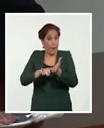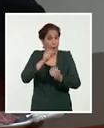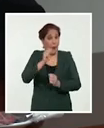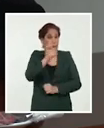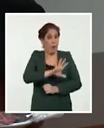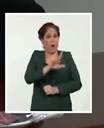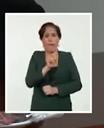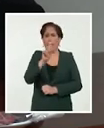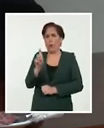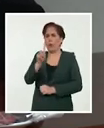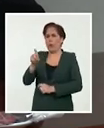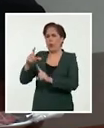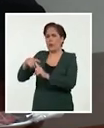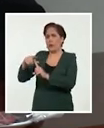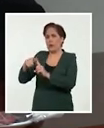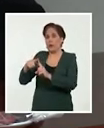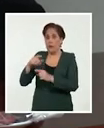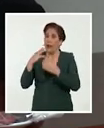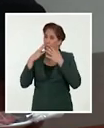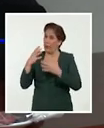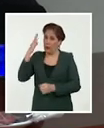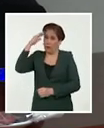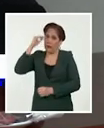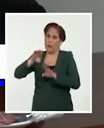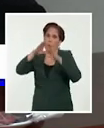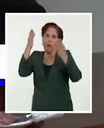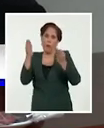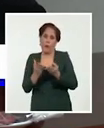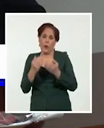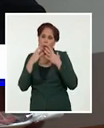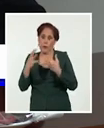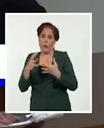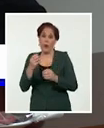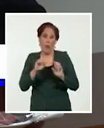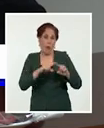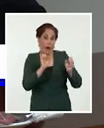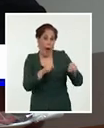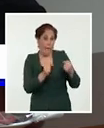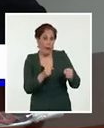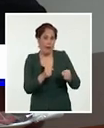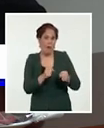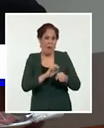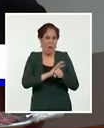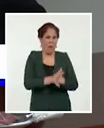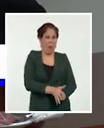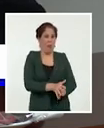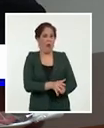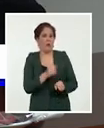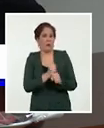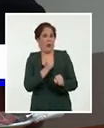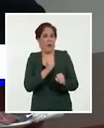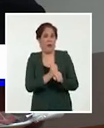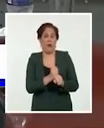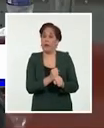muy centrados en todo lo que había sido el COVID, cómo se había hecho el tema de las vacunas, en fin. Fue una